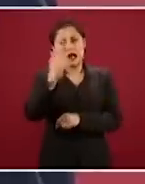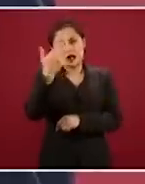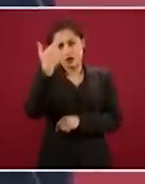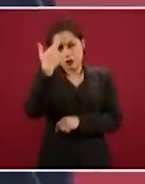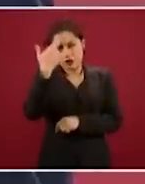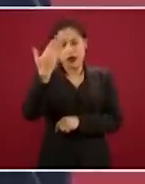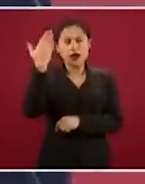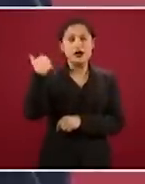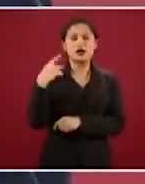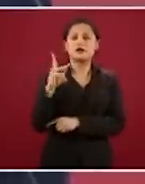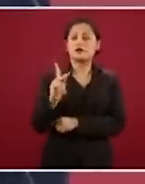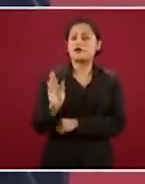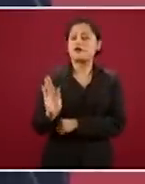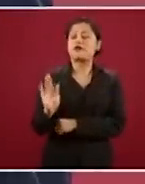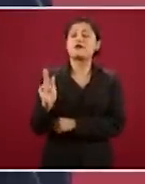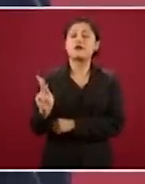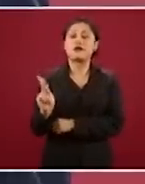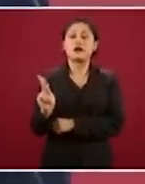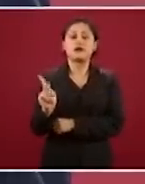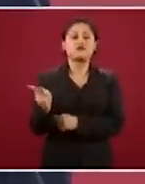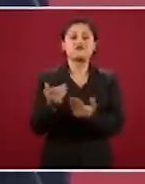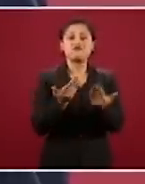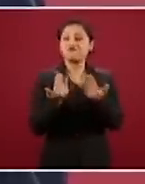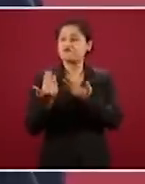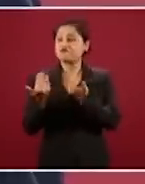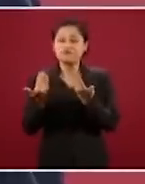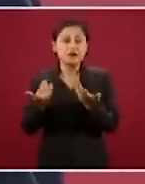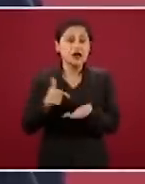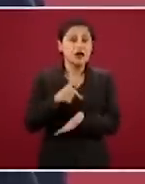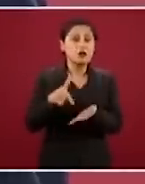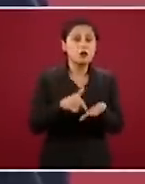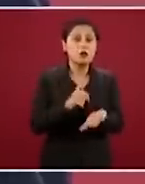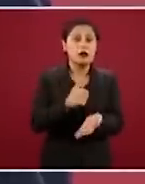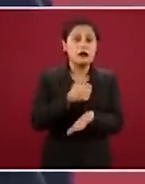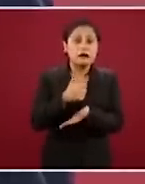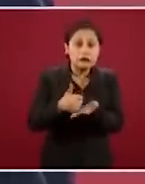la Policía Federal no tenía instalaciones en los estados.